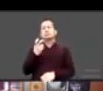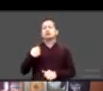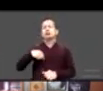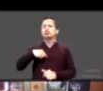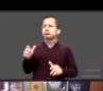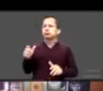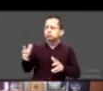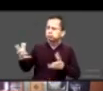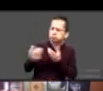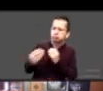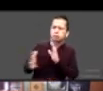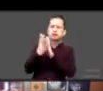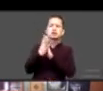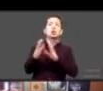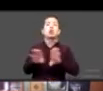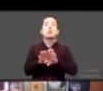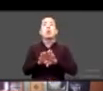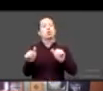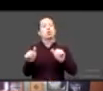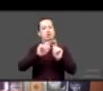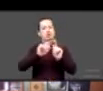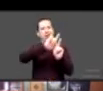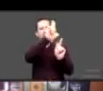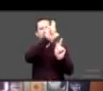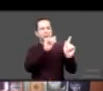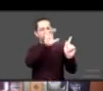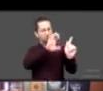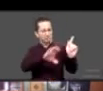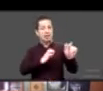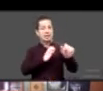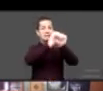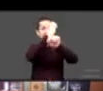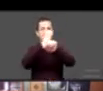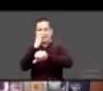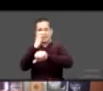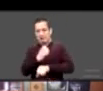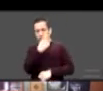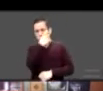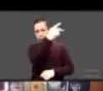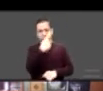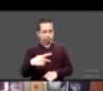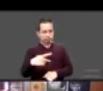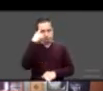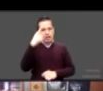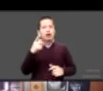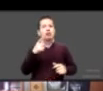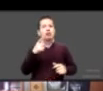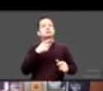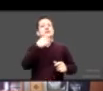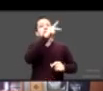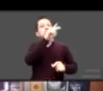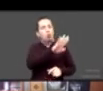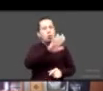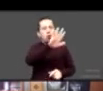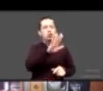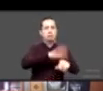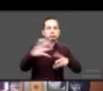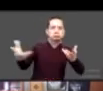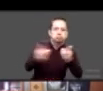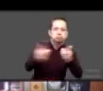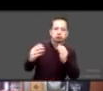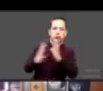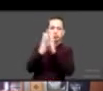de salud sexual y reproductiva, un trabajo impresionante de educación de pares en la materia, y contamos, ven ustedes aquí